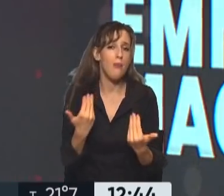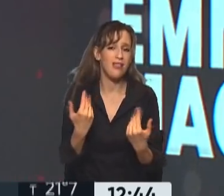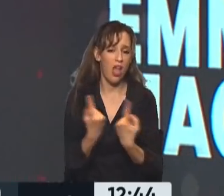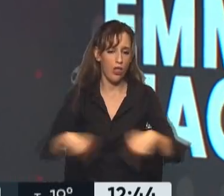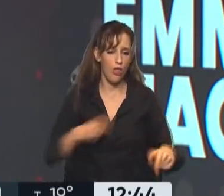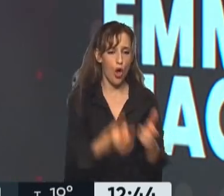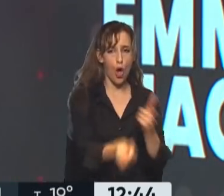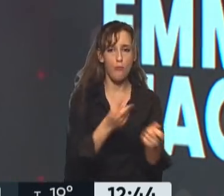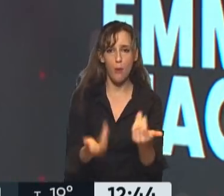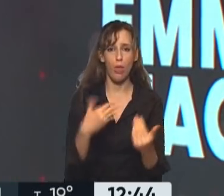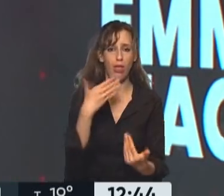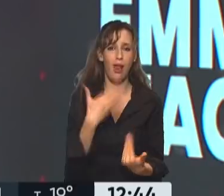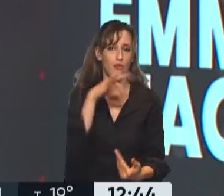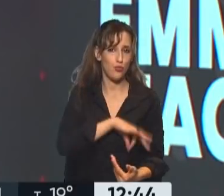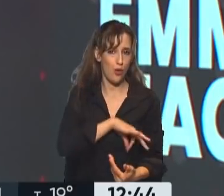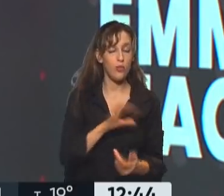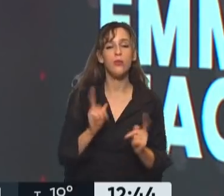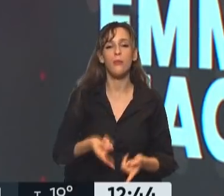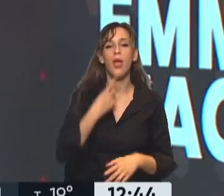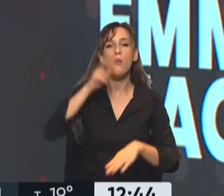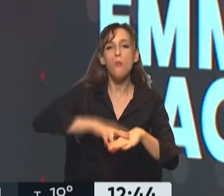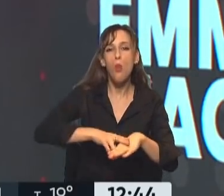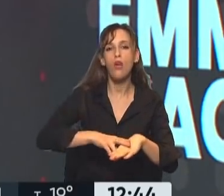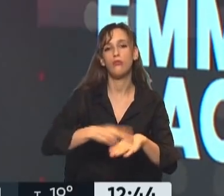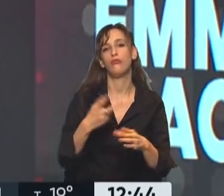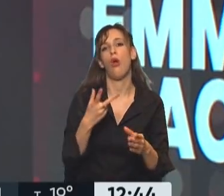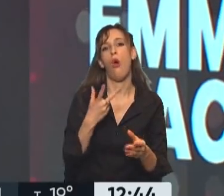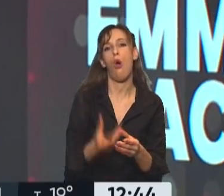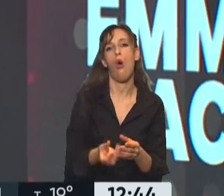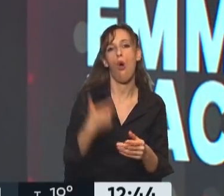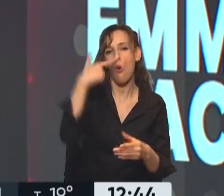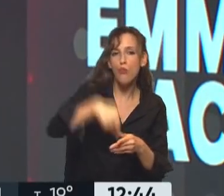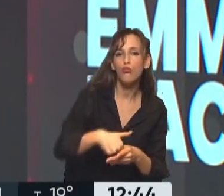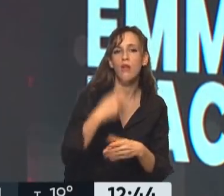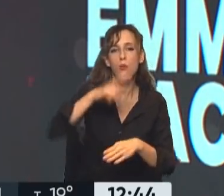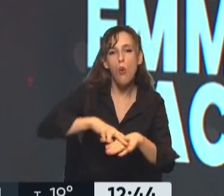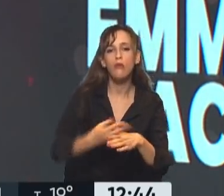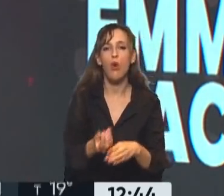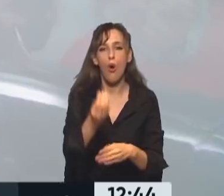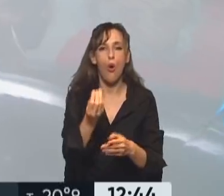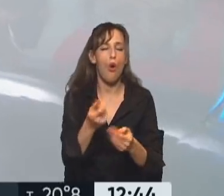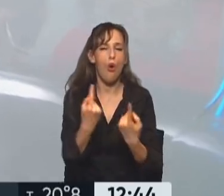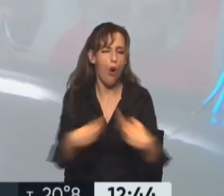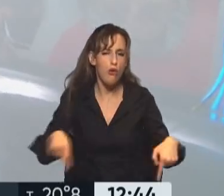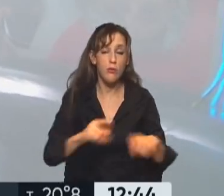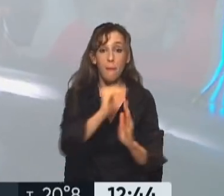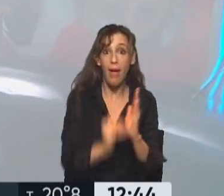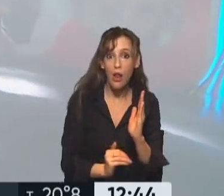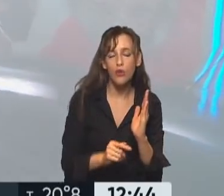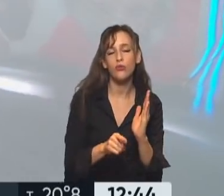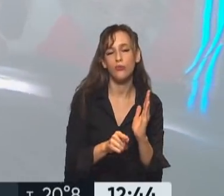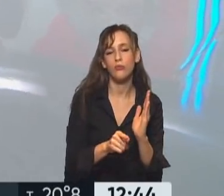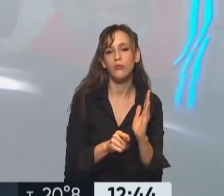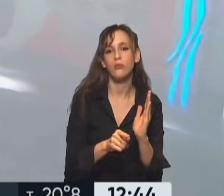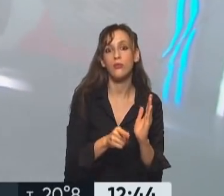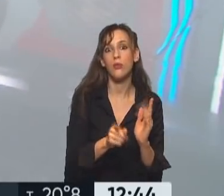adquisitiva de los franceses, la baja de impuestos al consumo, al combustible, toda una serie de medidas y un discurso donde le dejó a Zemmour